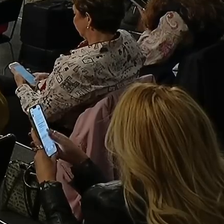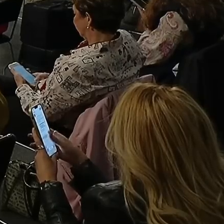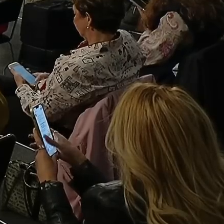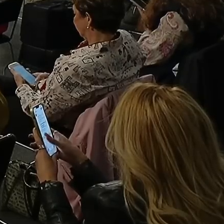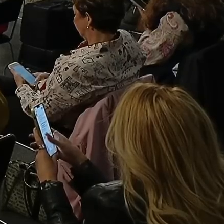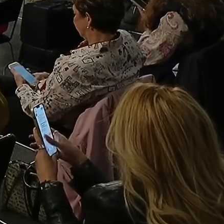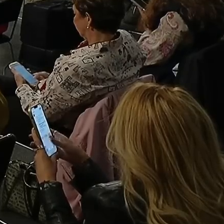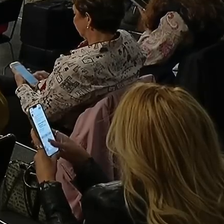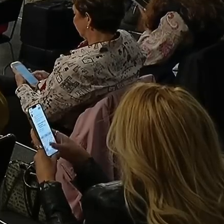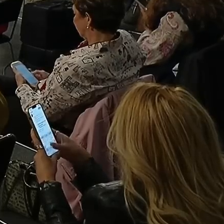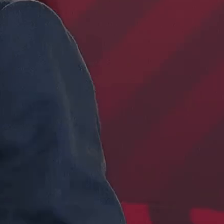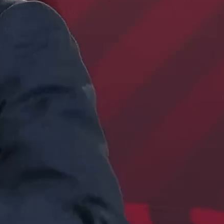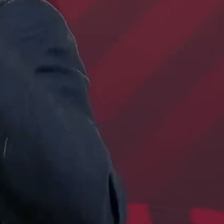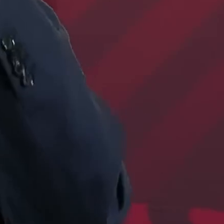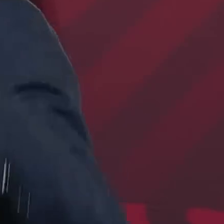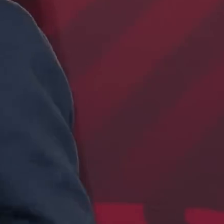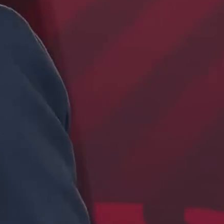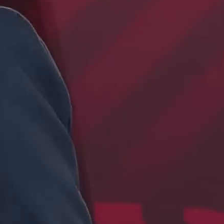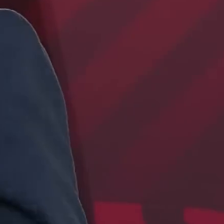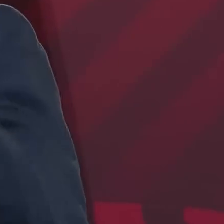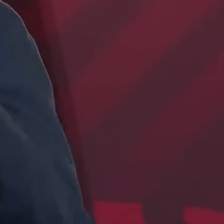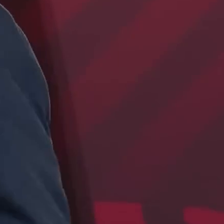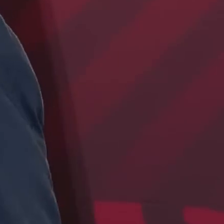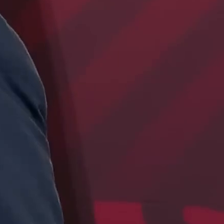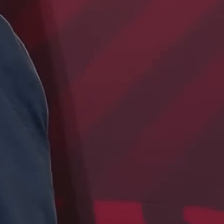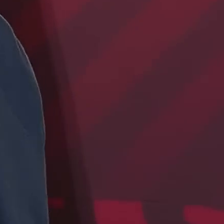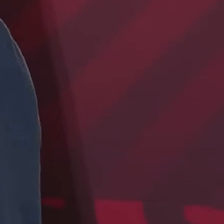que reforzar